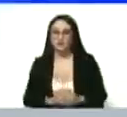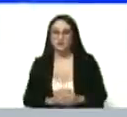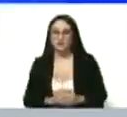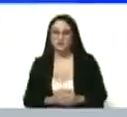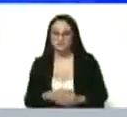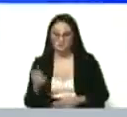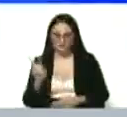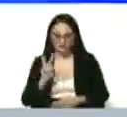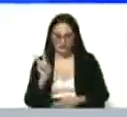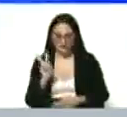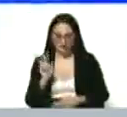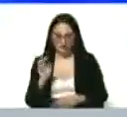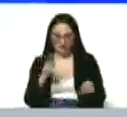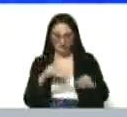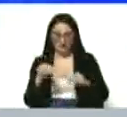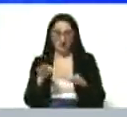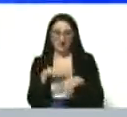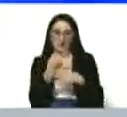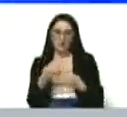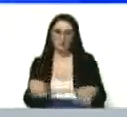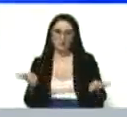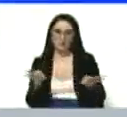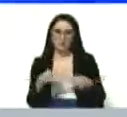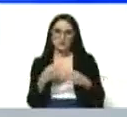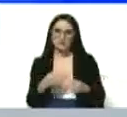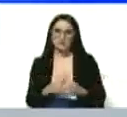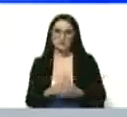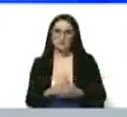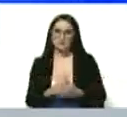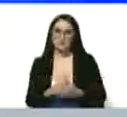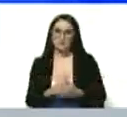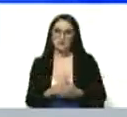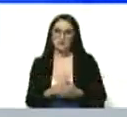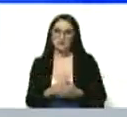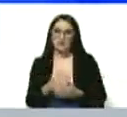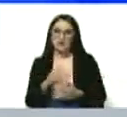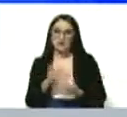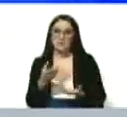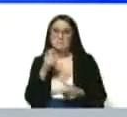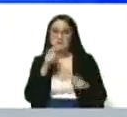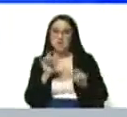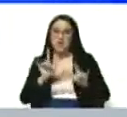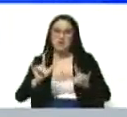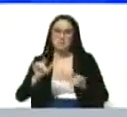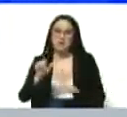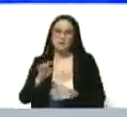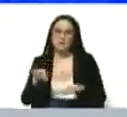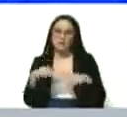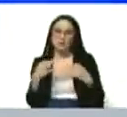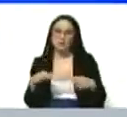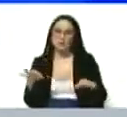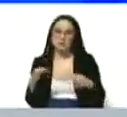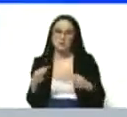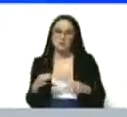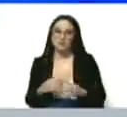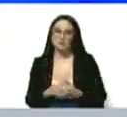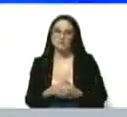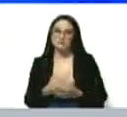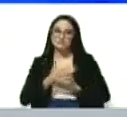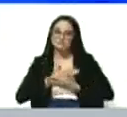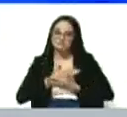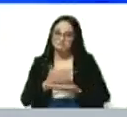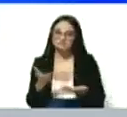Venezuela es una tierra de música y de amantes de la música. Ha sido un gran privilegio poder